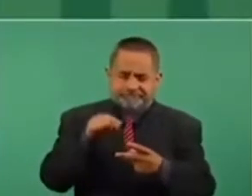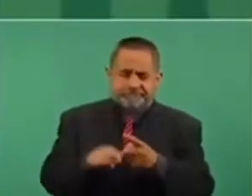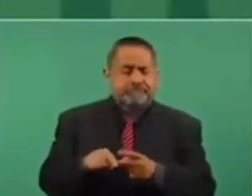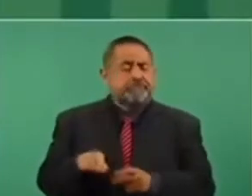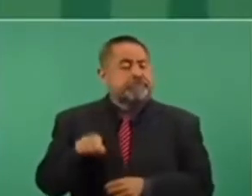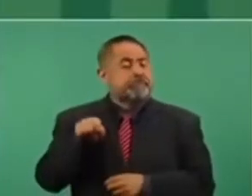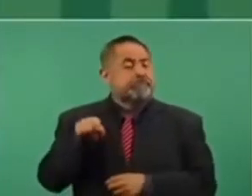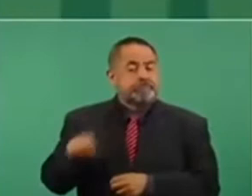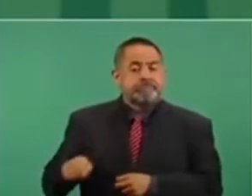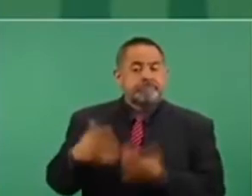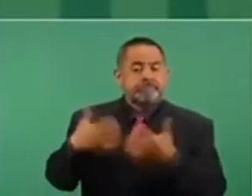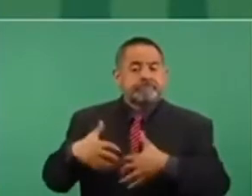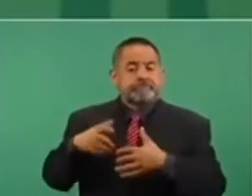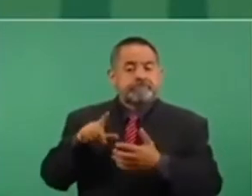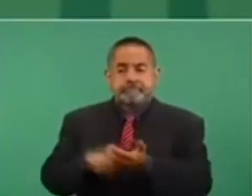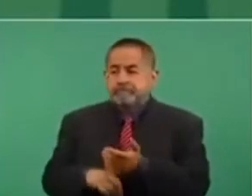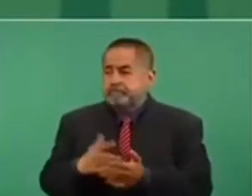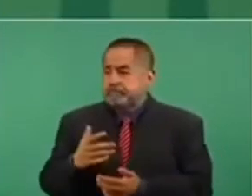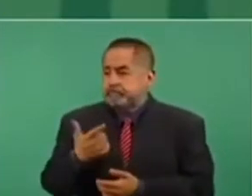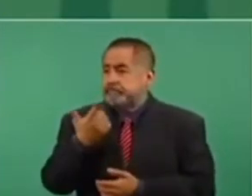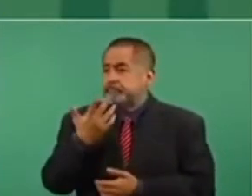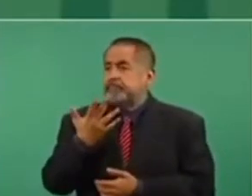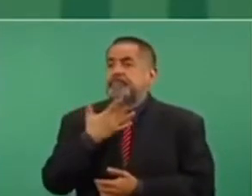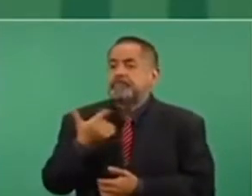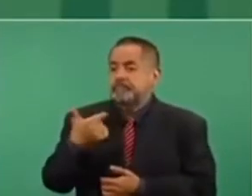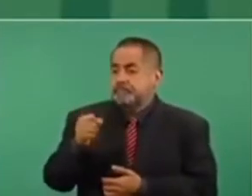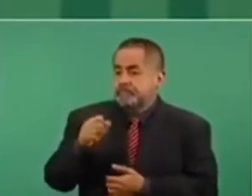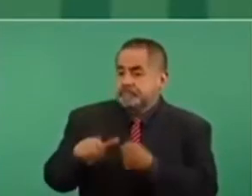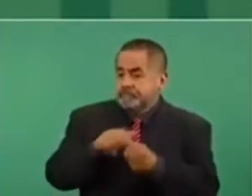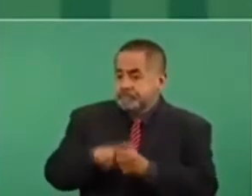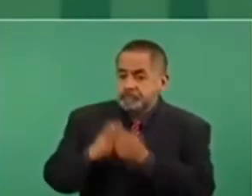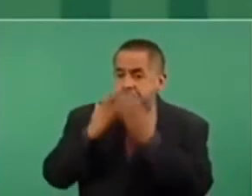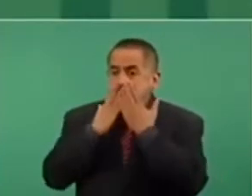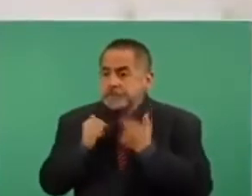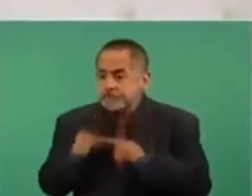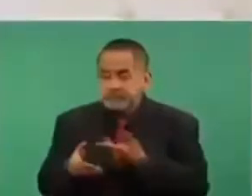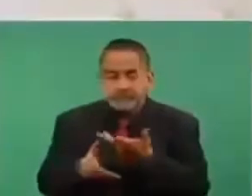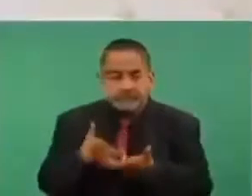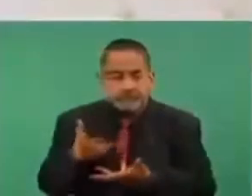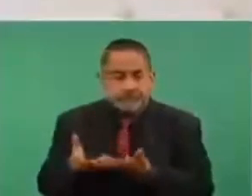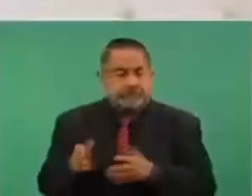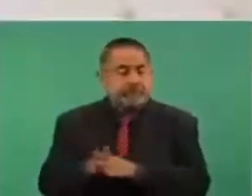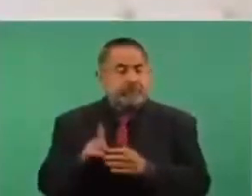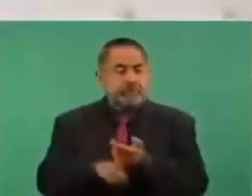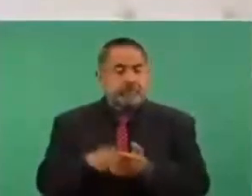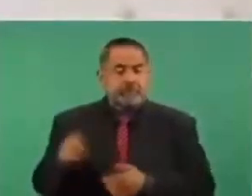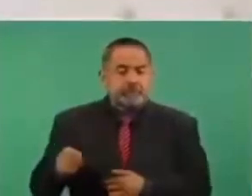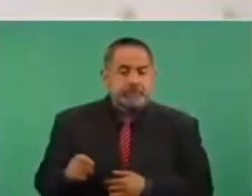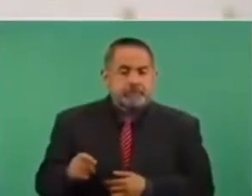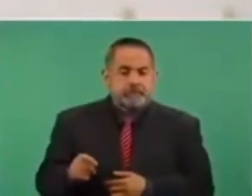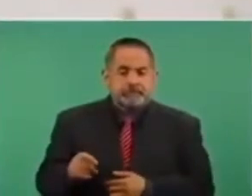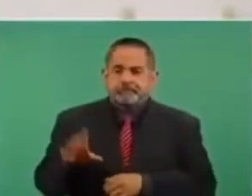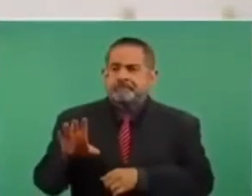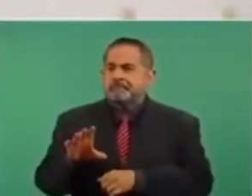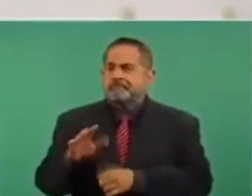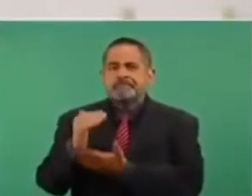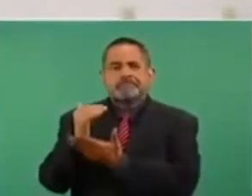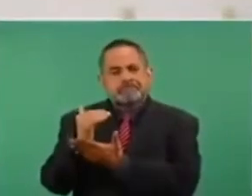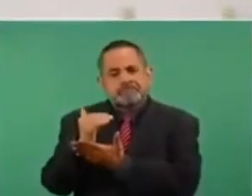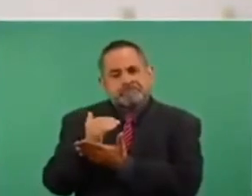planta, al no tener gas natural, empezó a operar con menos capacidad